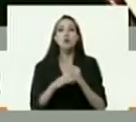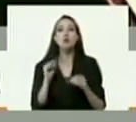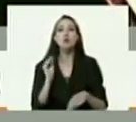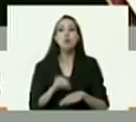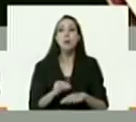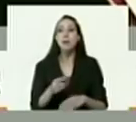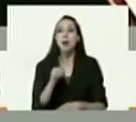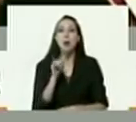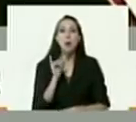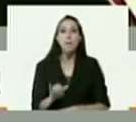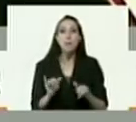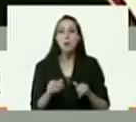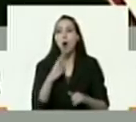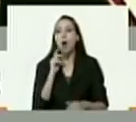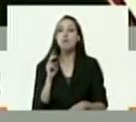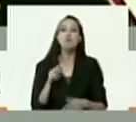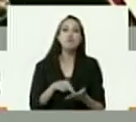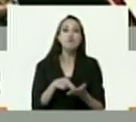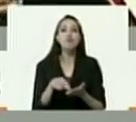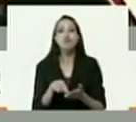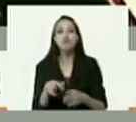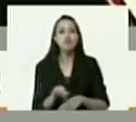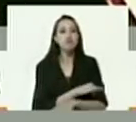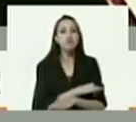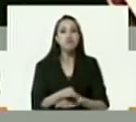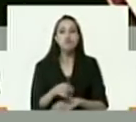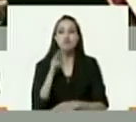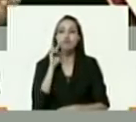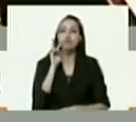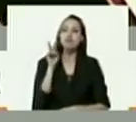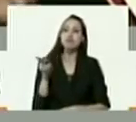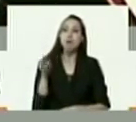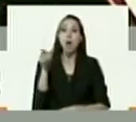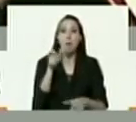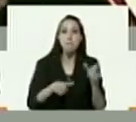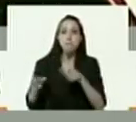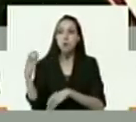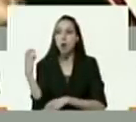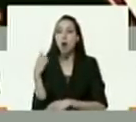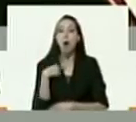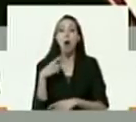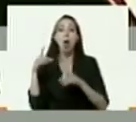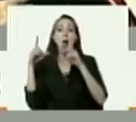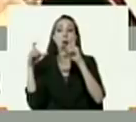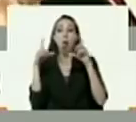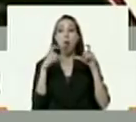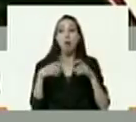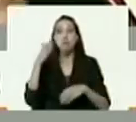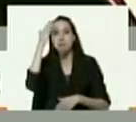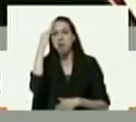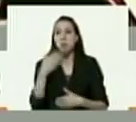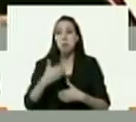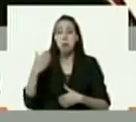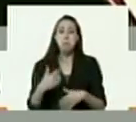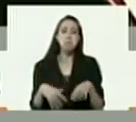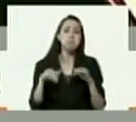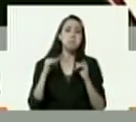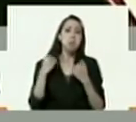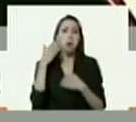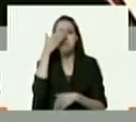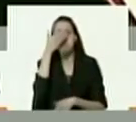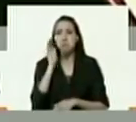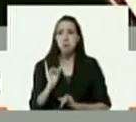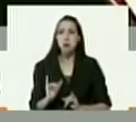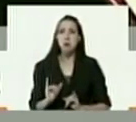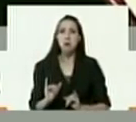yo iba pasando por la frontera y, bueno, hay una gente allí. Y entonces me tomó una foto. Yo sé que tenían armas, pero no me di cuenta. Bueno, por Dios,